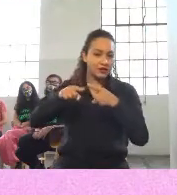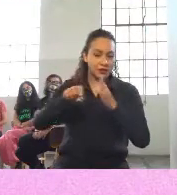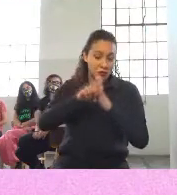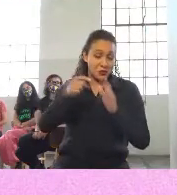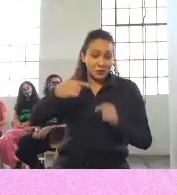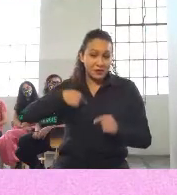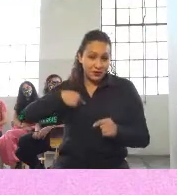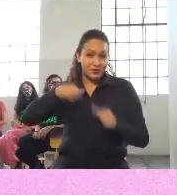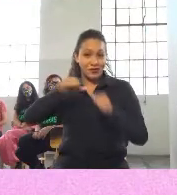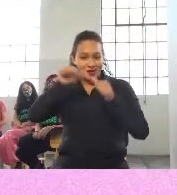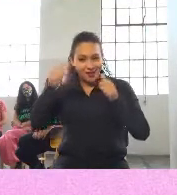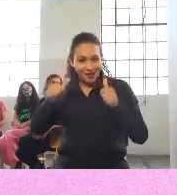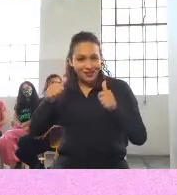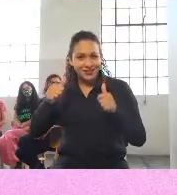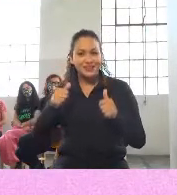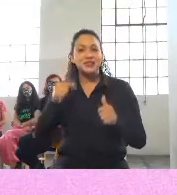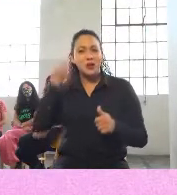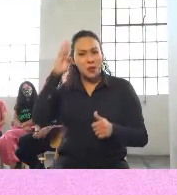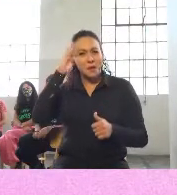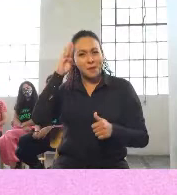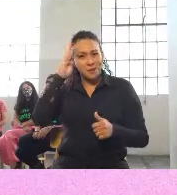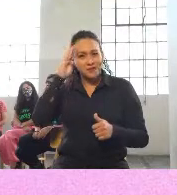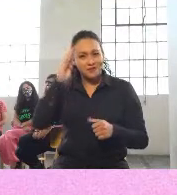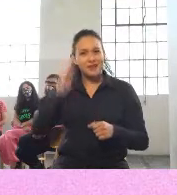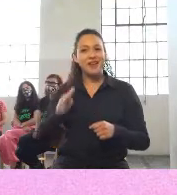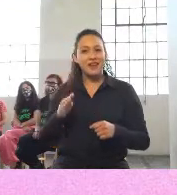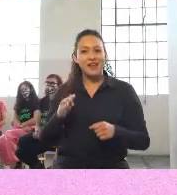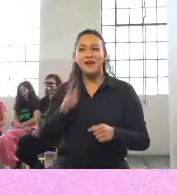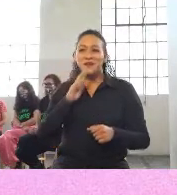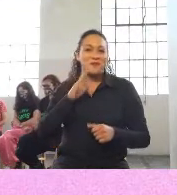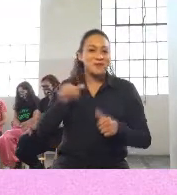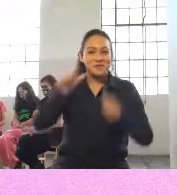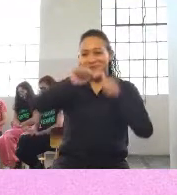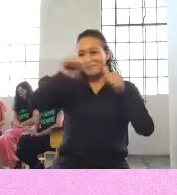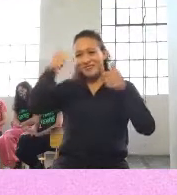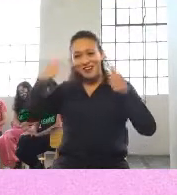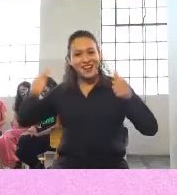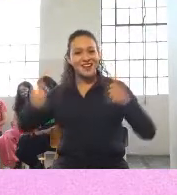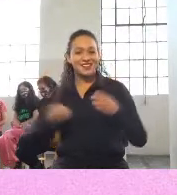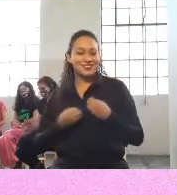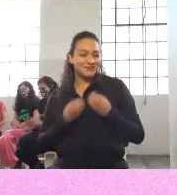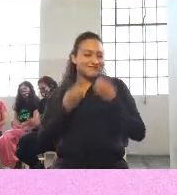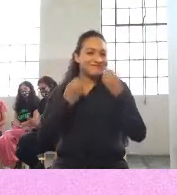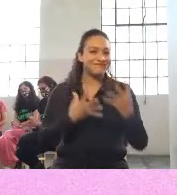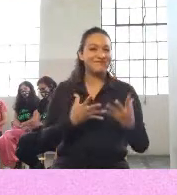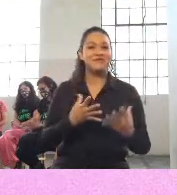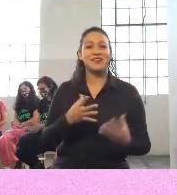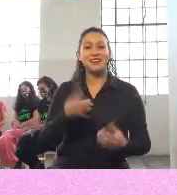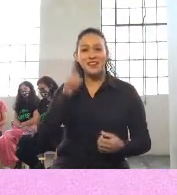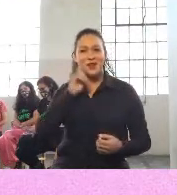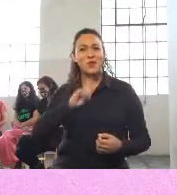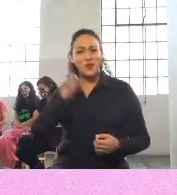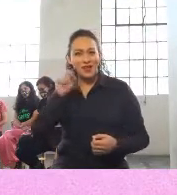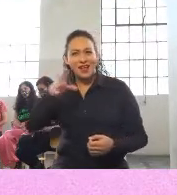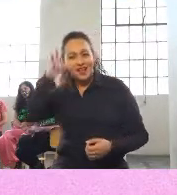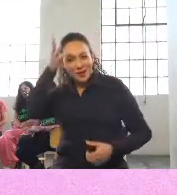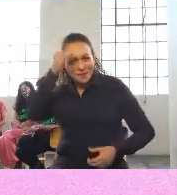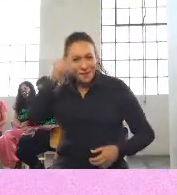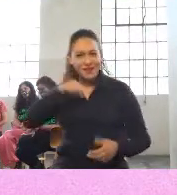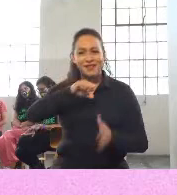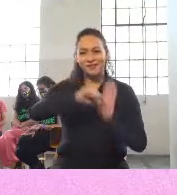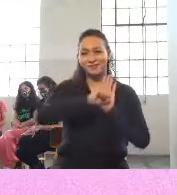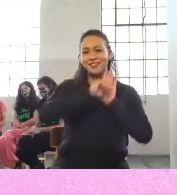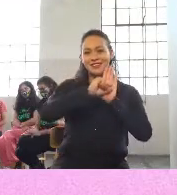artista. Entonces pensé en pronunciarme desde los lenguajes del arte. Es así que esta pieza parte de los simbolismos